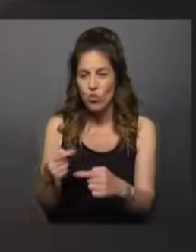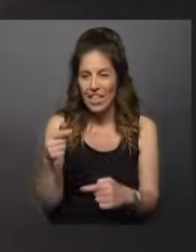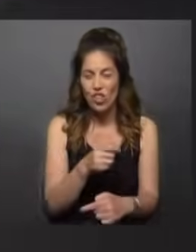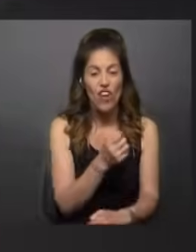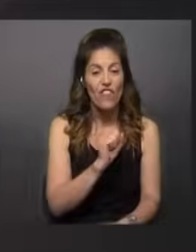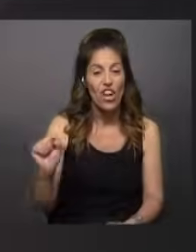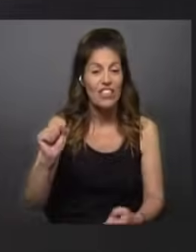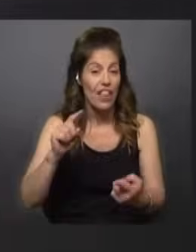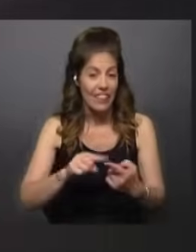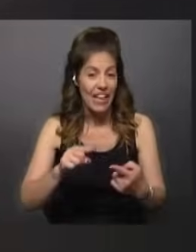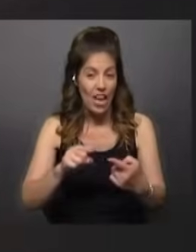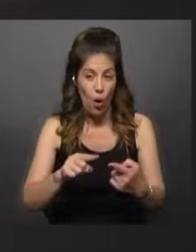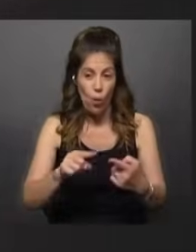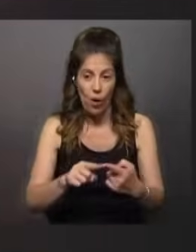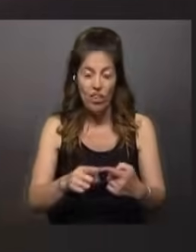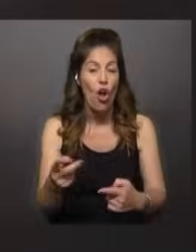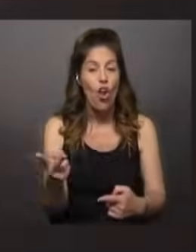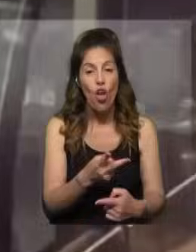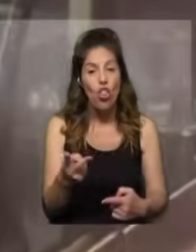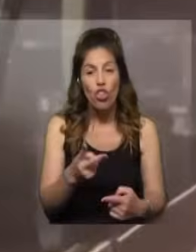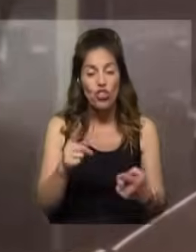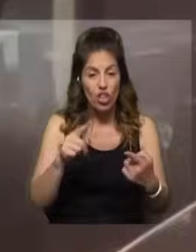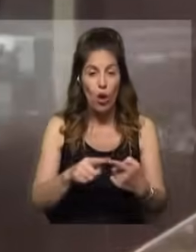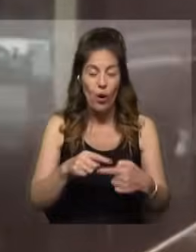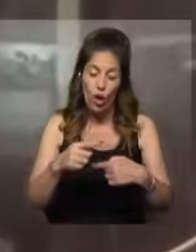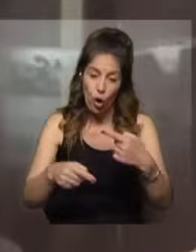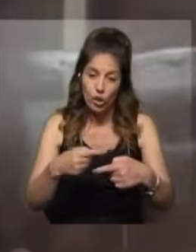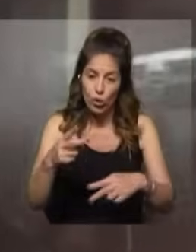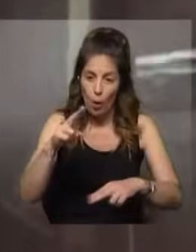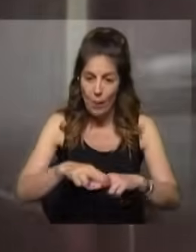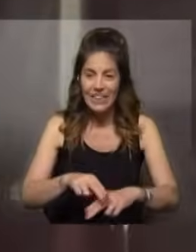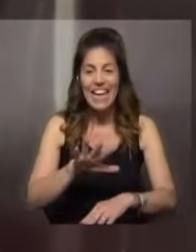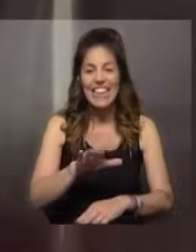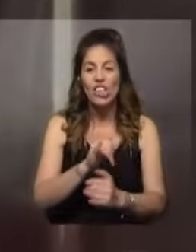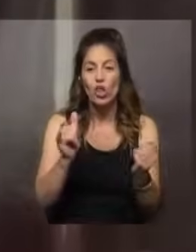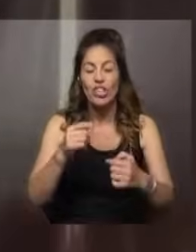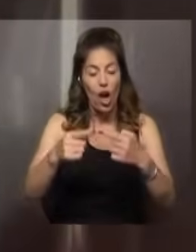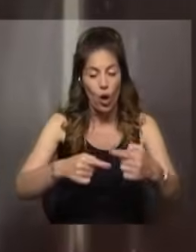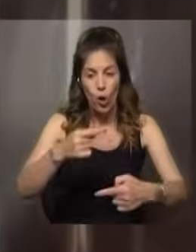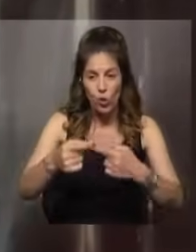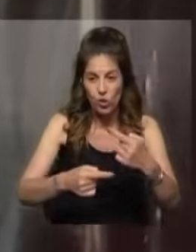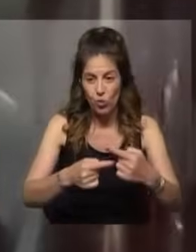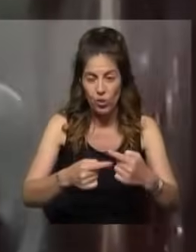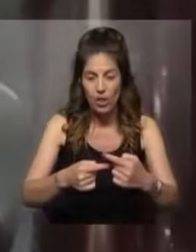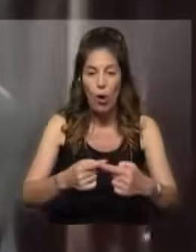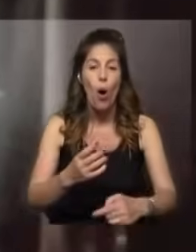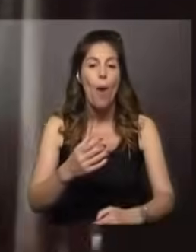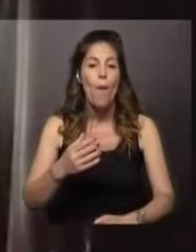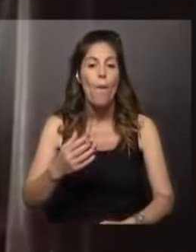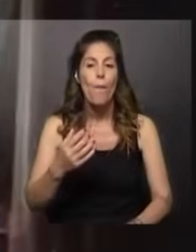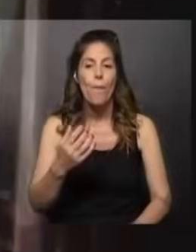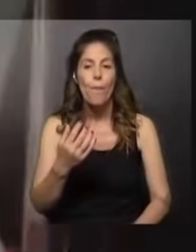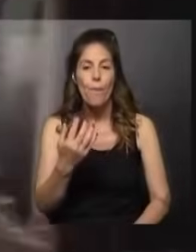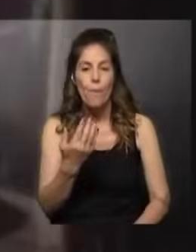del alto al fuego La tregua entre Israel y jamás en gaza se mantuvo Este martes por quinto día consecutivo en el que las milicias palestinas soltaron a